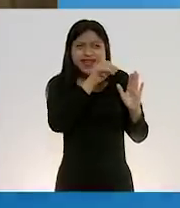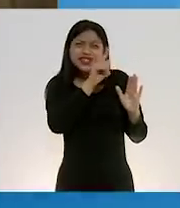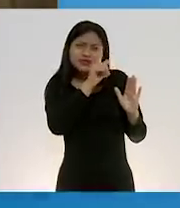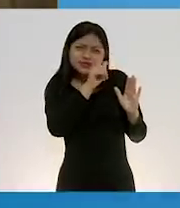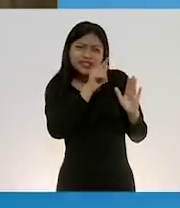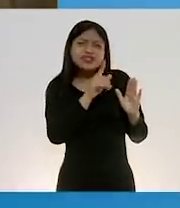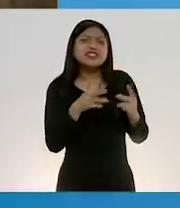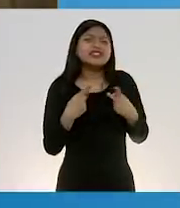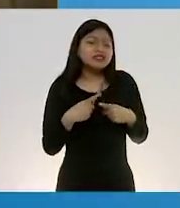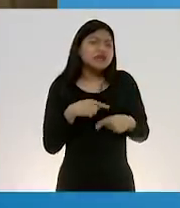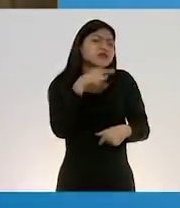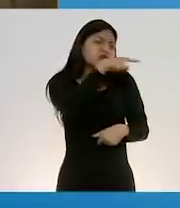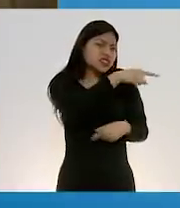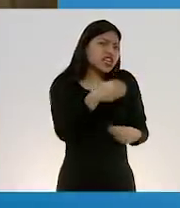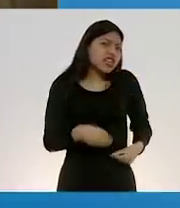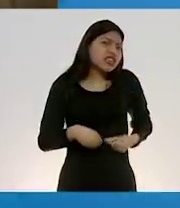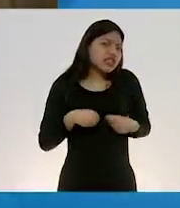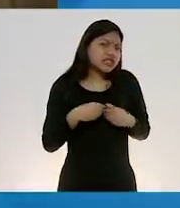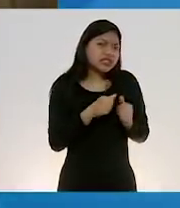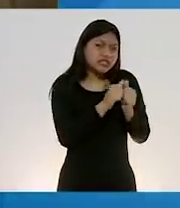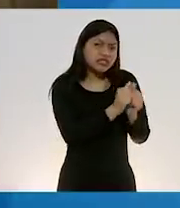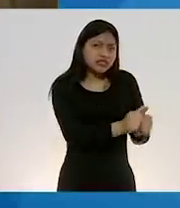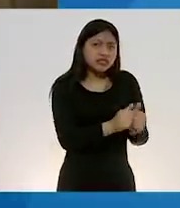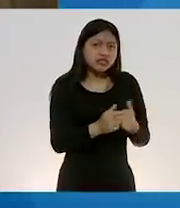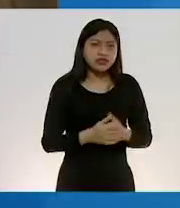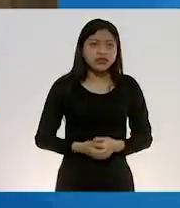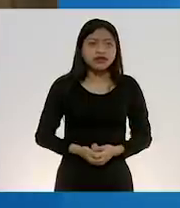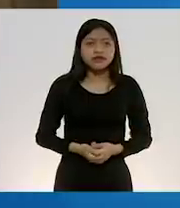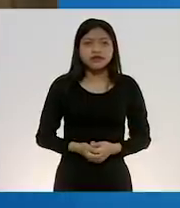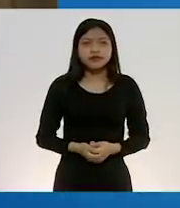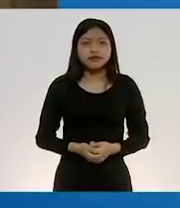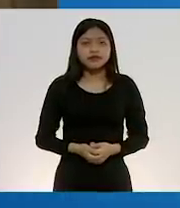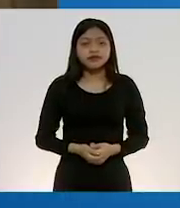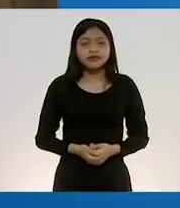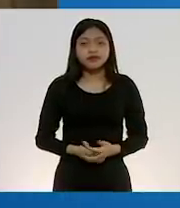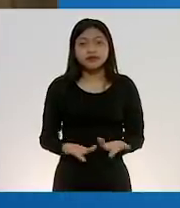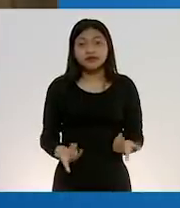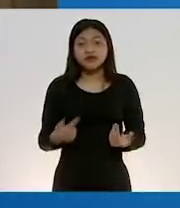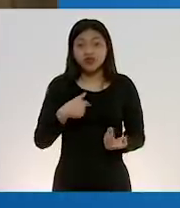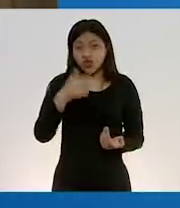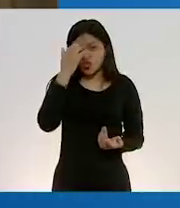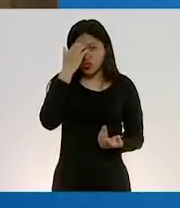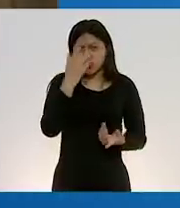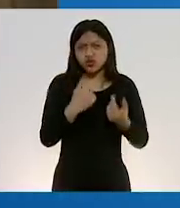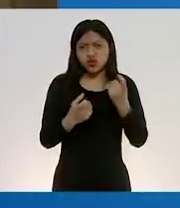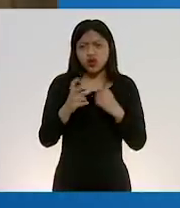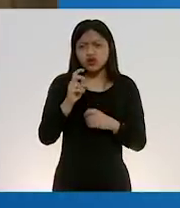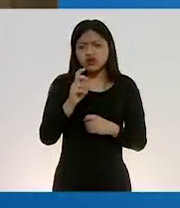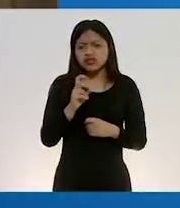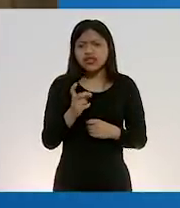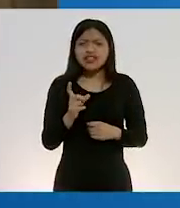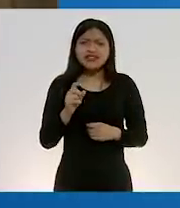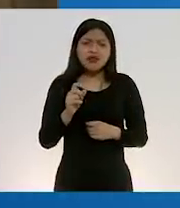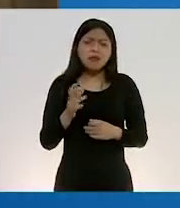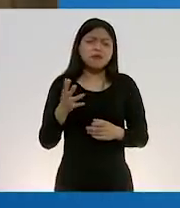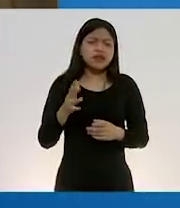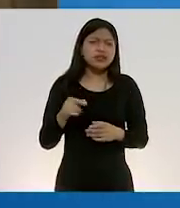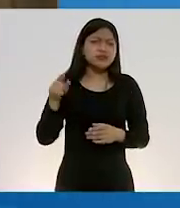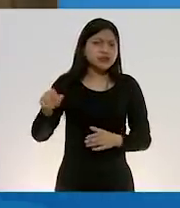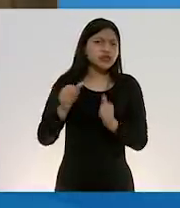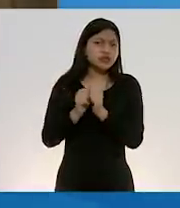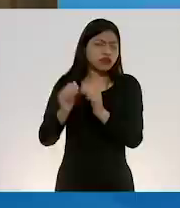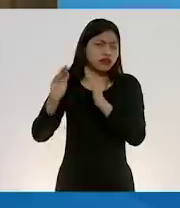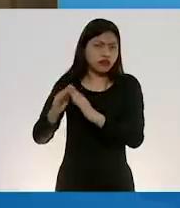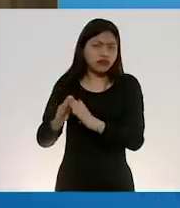personas. Las que yo conozco tienen 30, 40, 20 y tantos. Esos son los que viven en la casa y